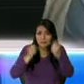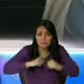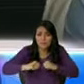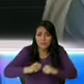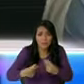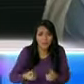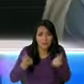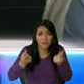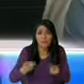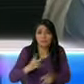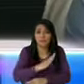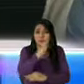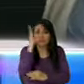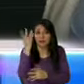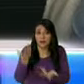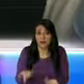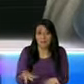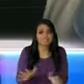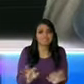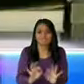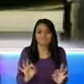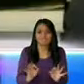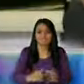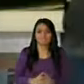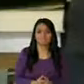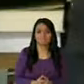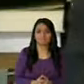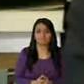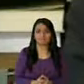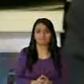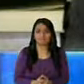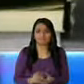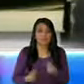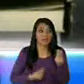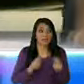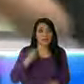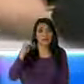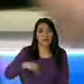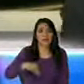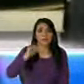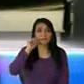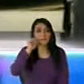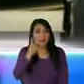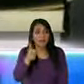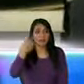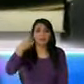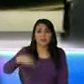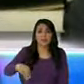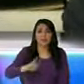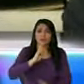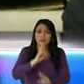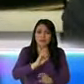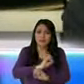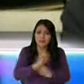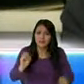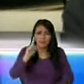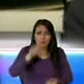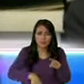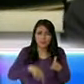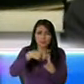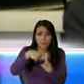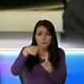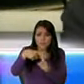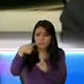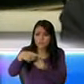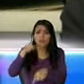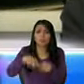y transparente. Y eso no ha sucedido. Entonces uno dice, estamos martes, mañana es miércoles y todavía no puedes terminar de sumar.